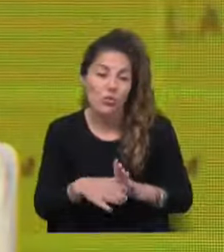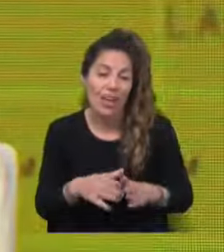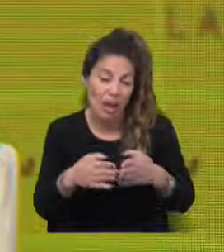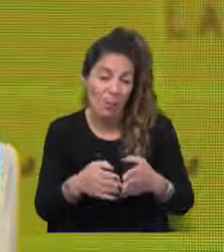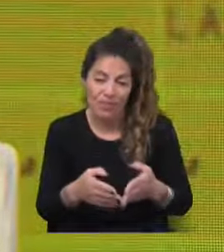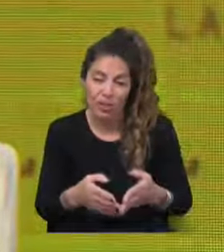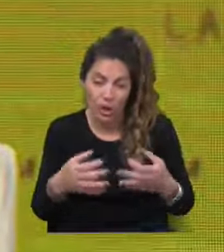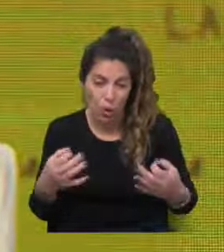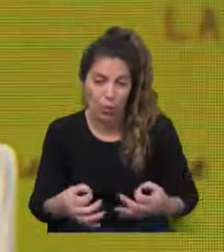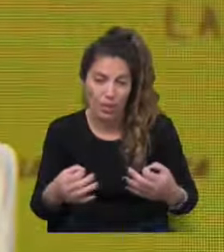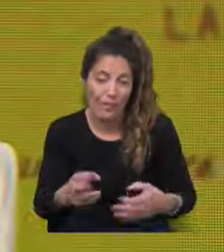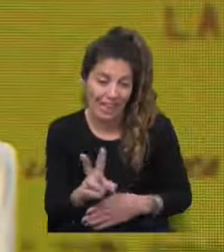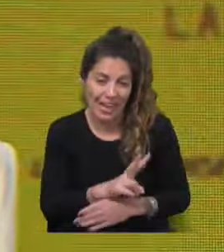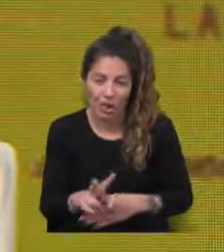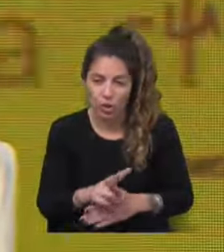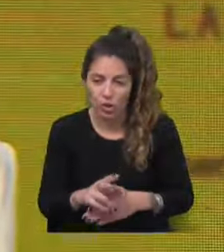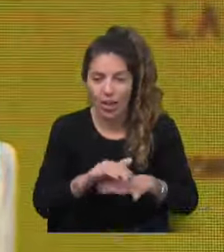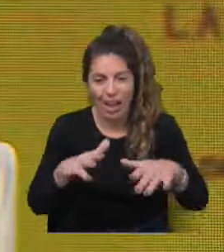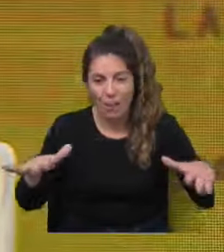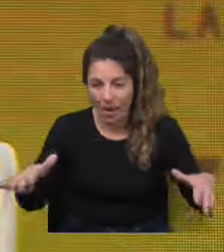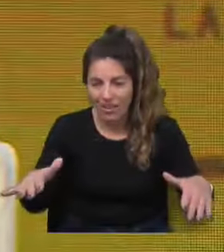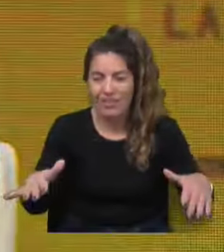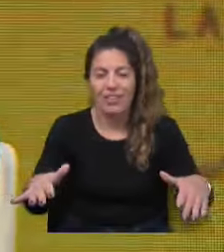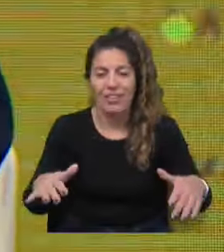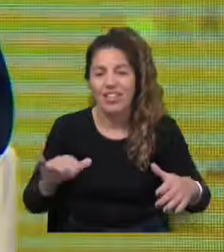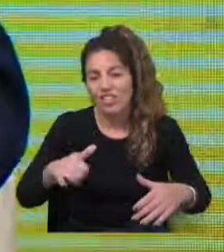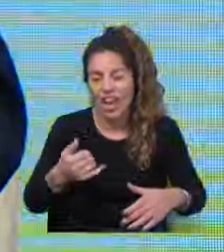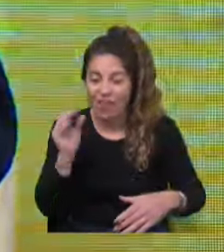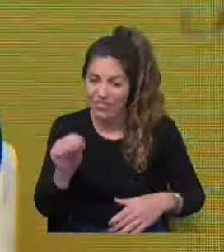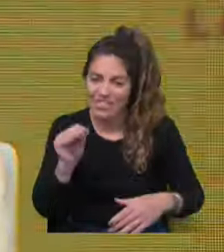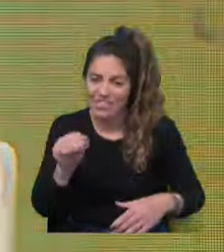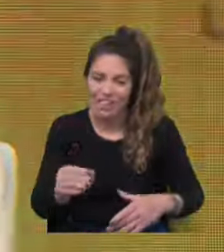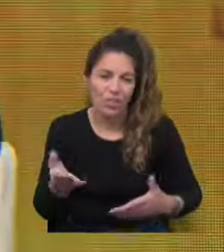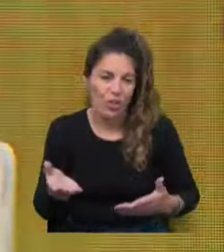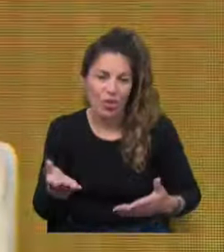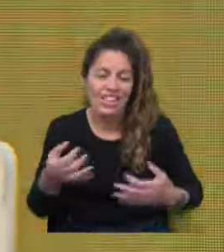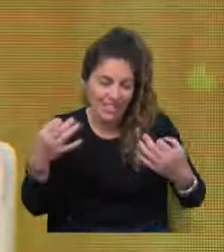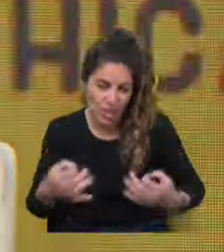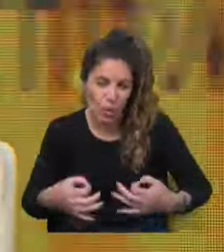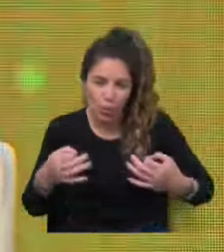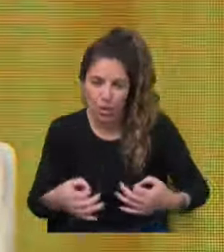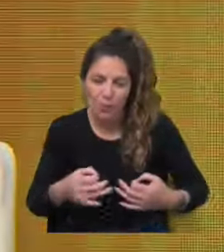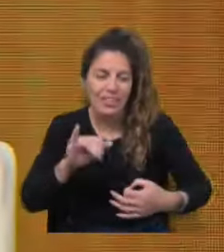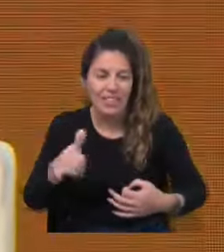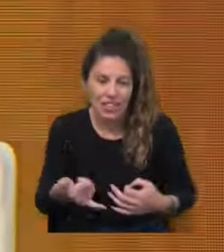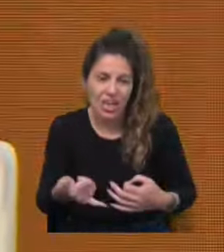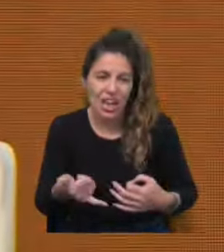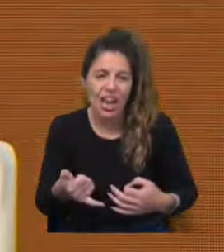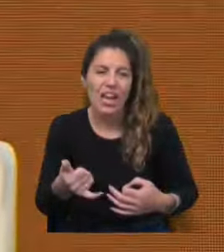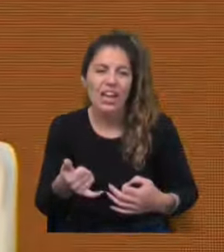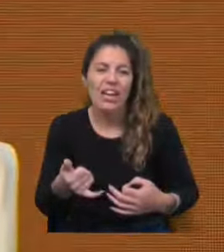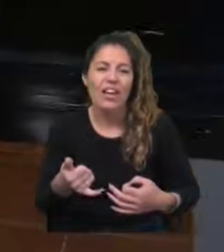que es justamente la que tiene que controlar este tipo de cosas, está ya advirtiendo que seguramente ya hay. Porque en eso